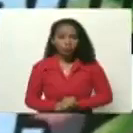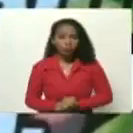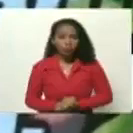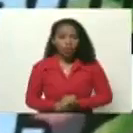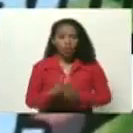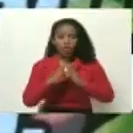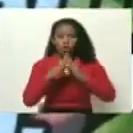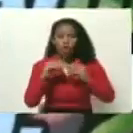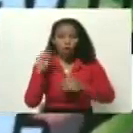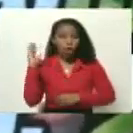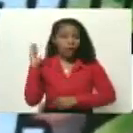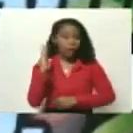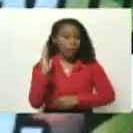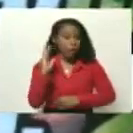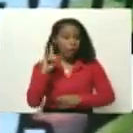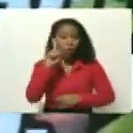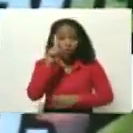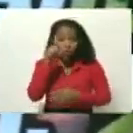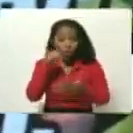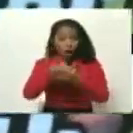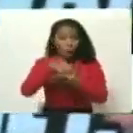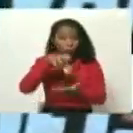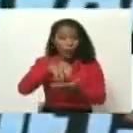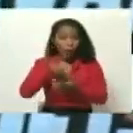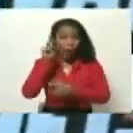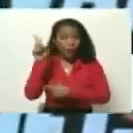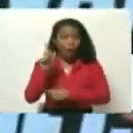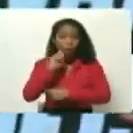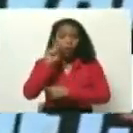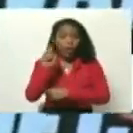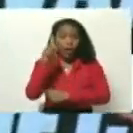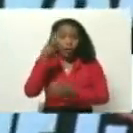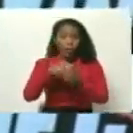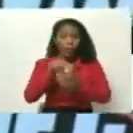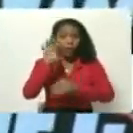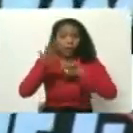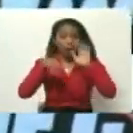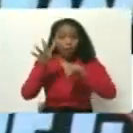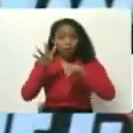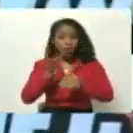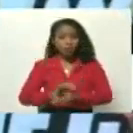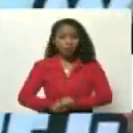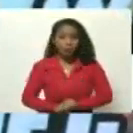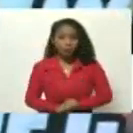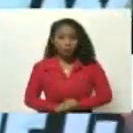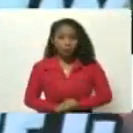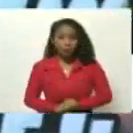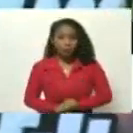Todo lo que devino un golpe de Estado en Ucrania, año 2014.